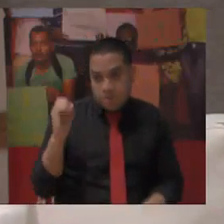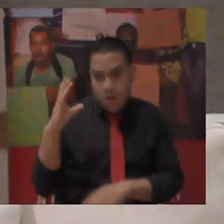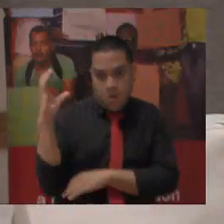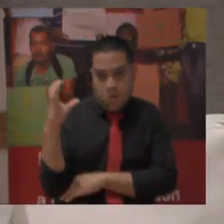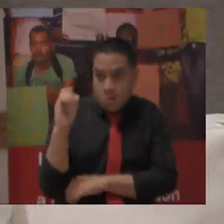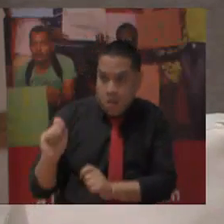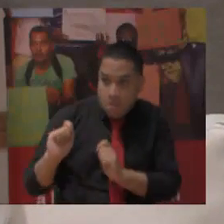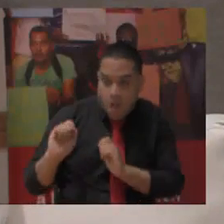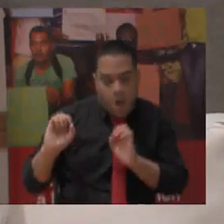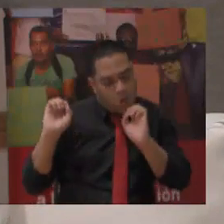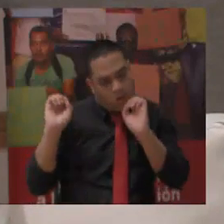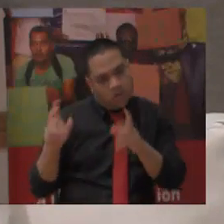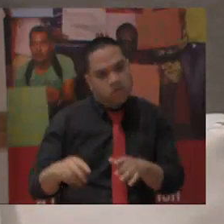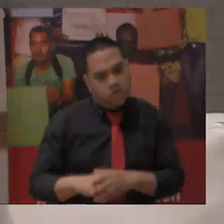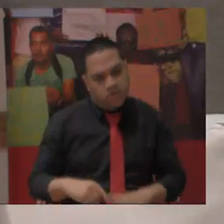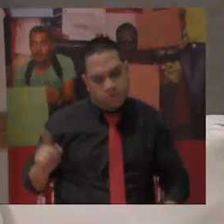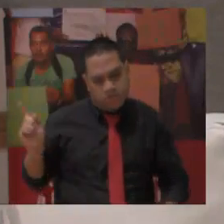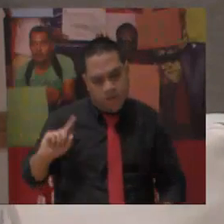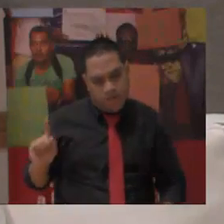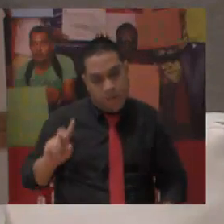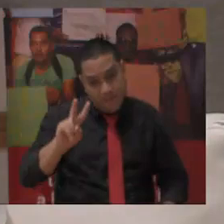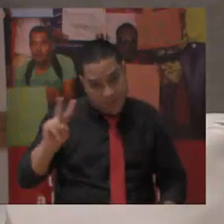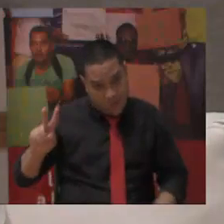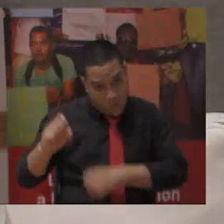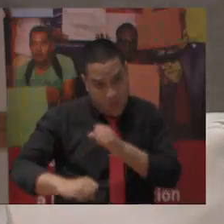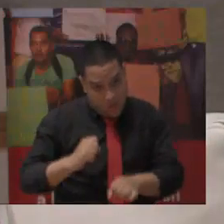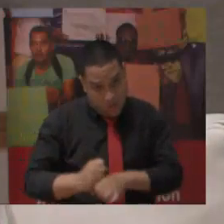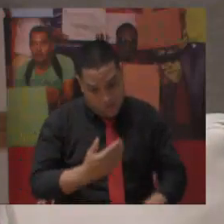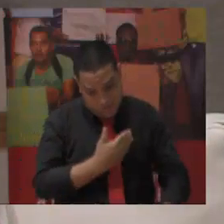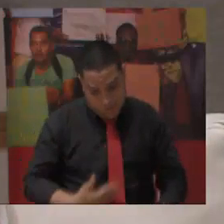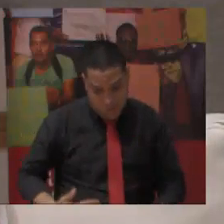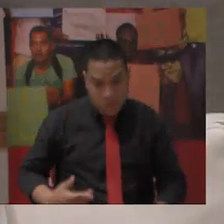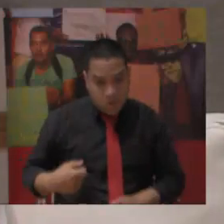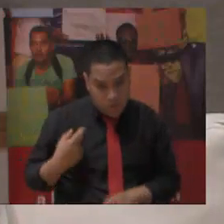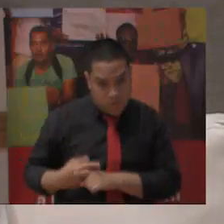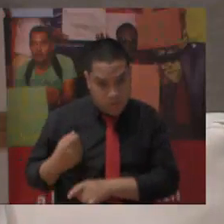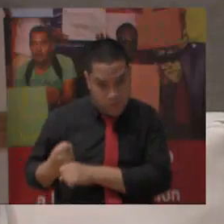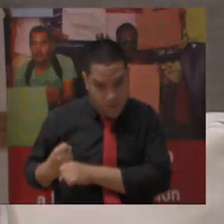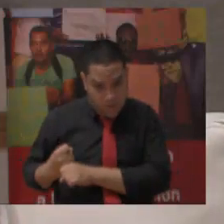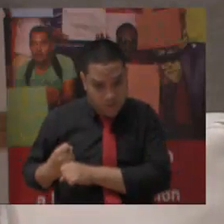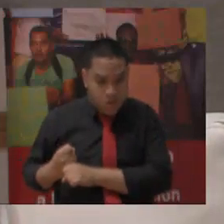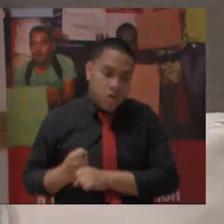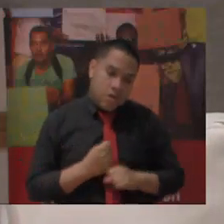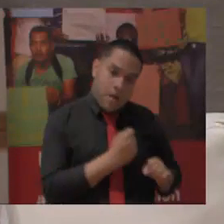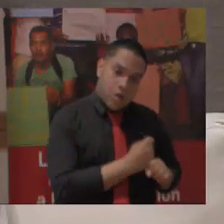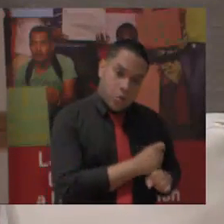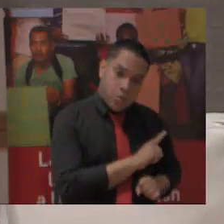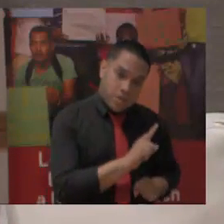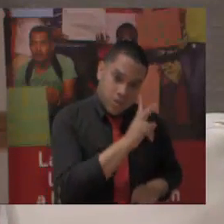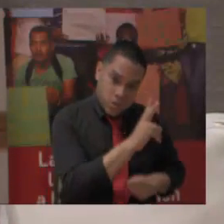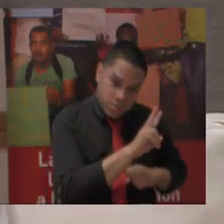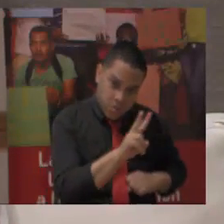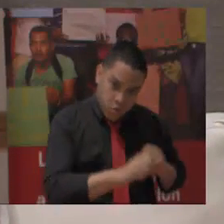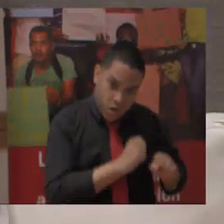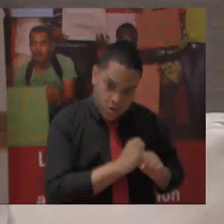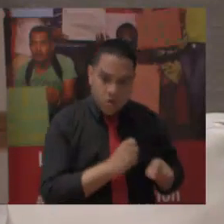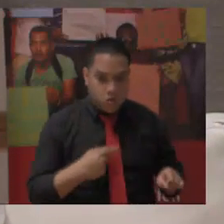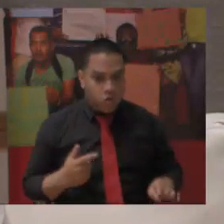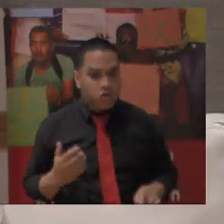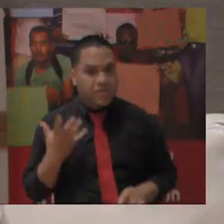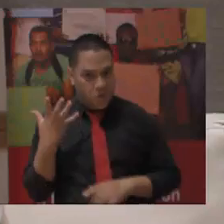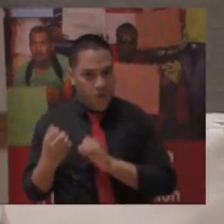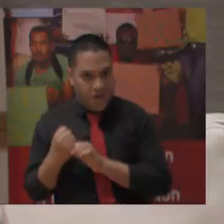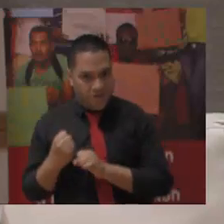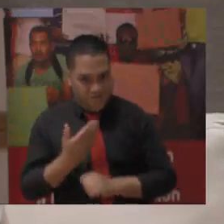Pero soy capaz de confesarle que después de 22 años de estar allá como funcionario y 5 como presidente, puedo decir, como les dije ahora, en el